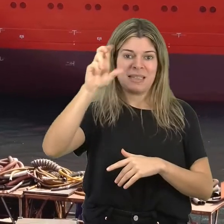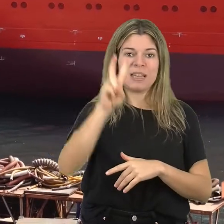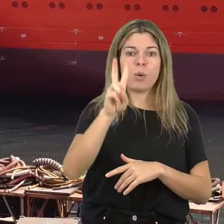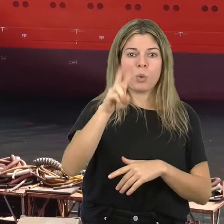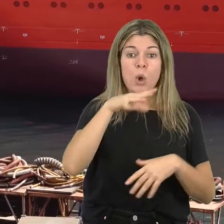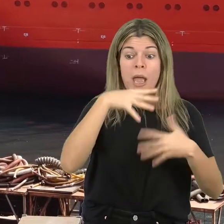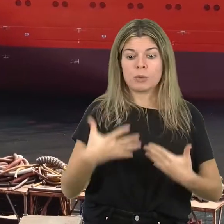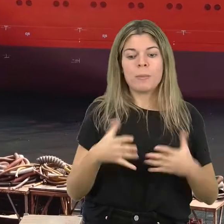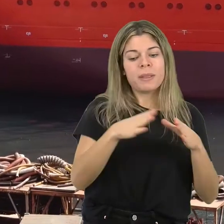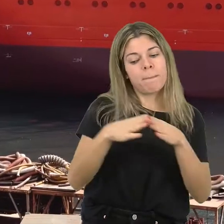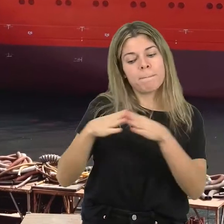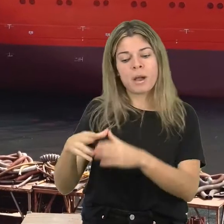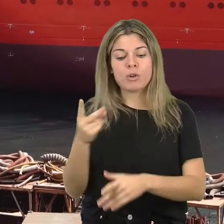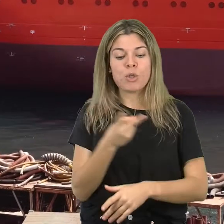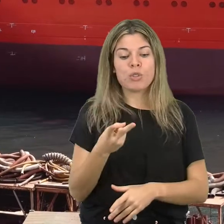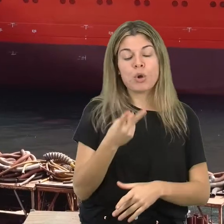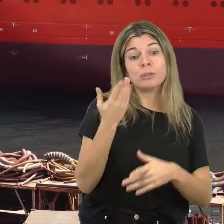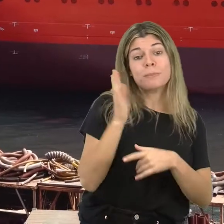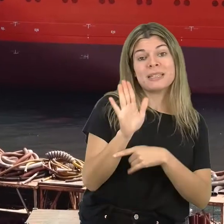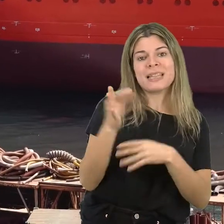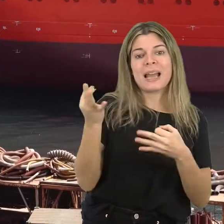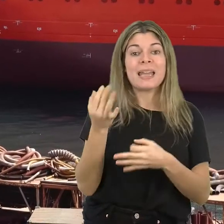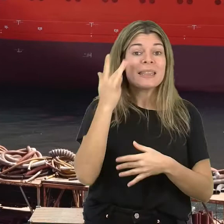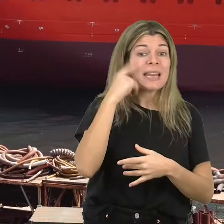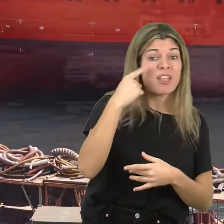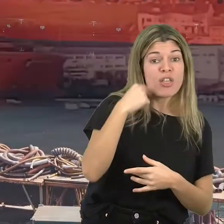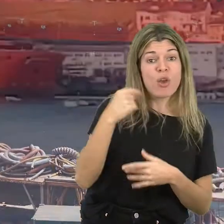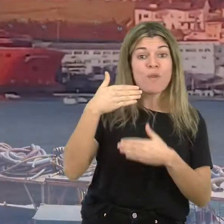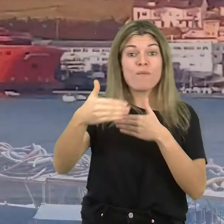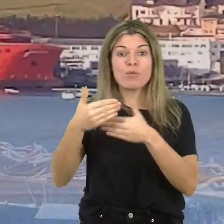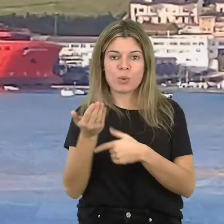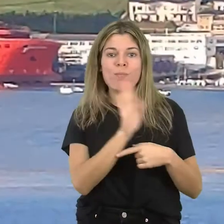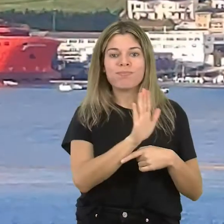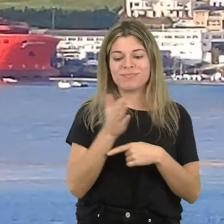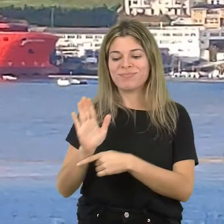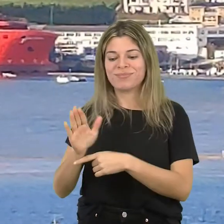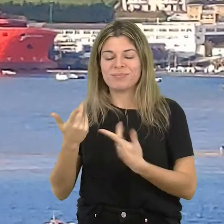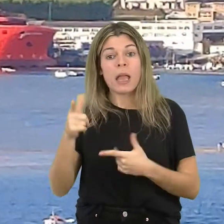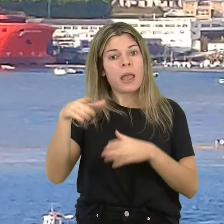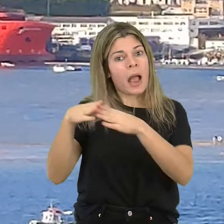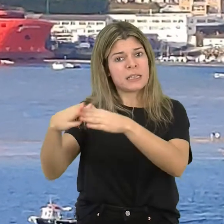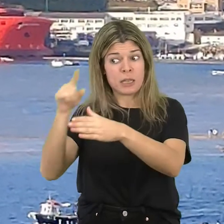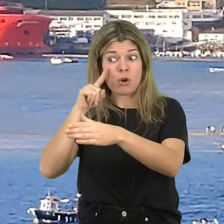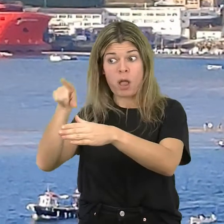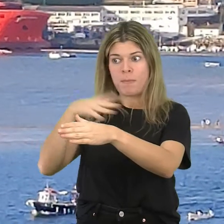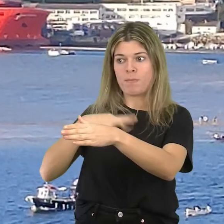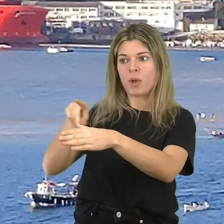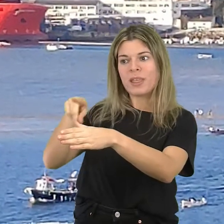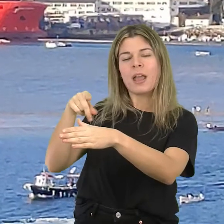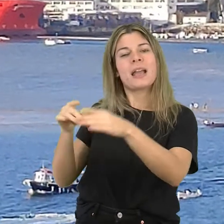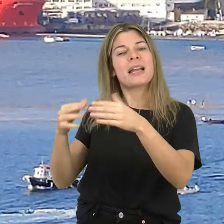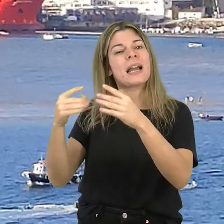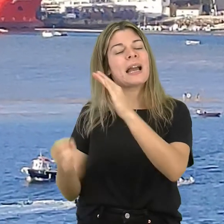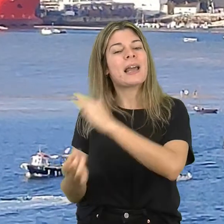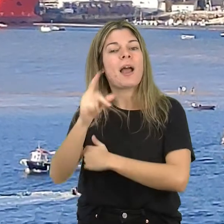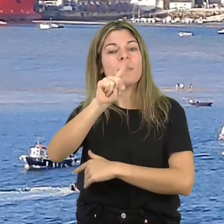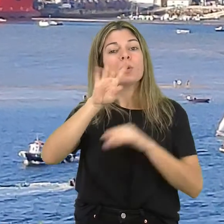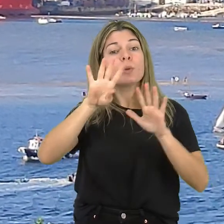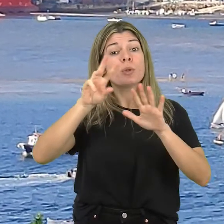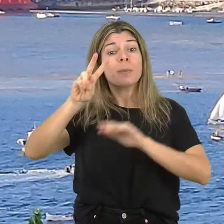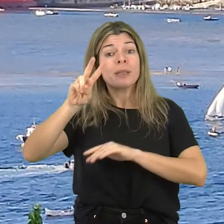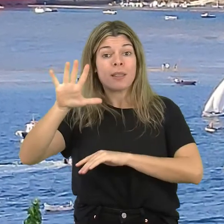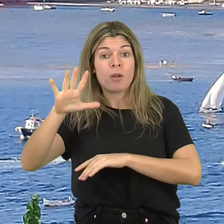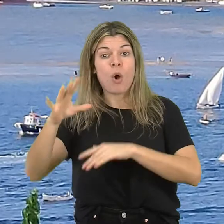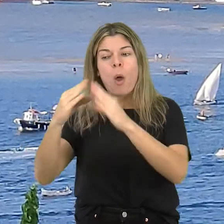2 astilleros que representan la tradición y el futuro. Frente a ti tienes Gondán, un astillero fundado en 1925 en el